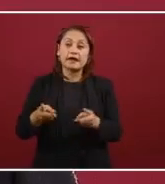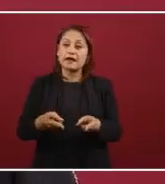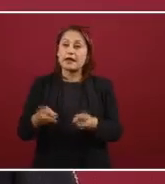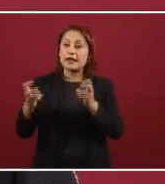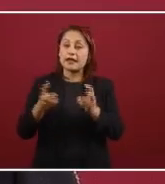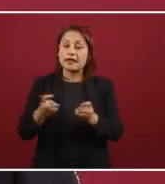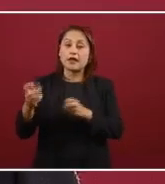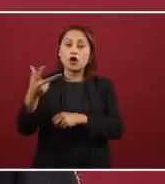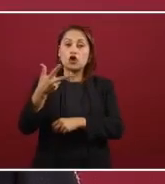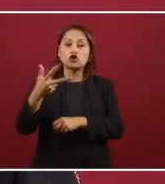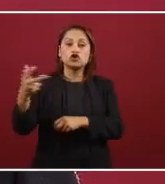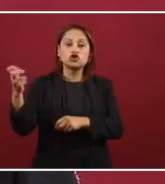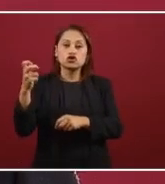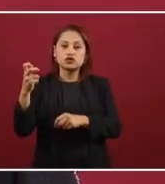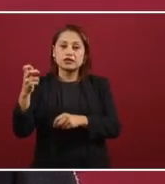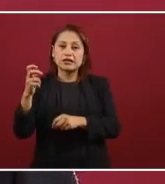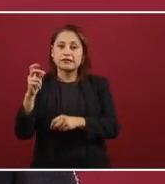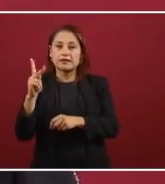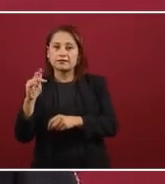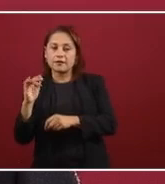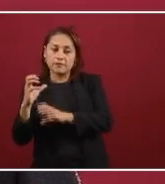diarias,